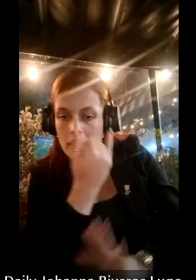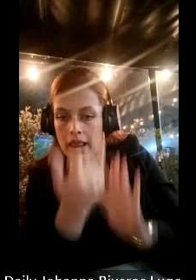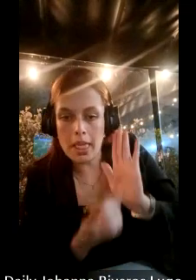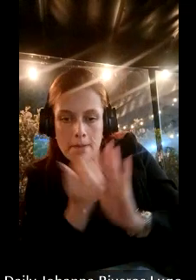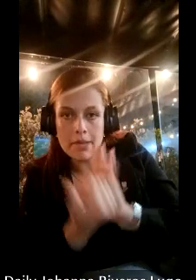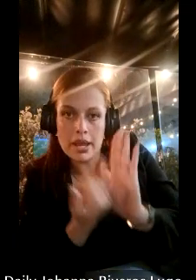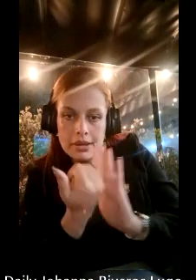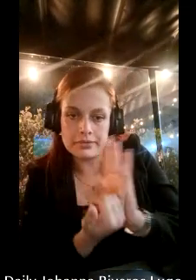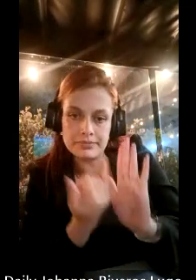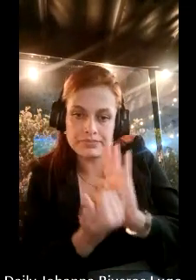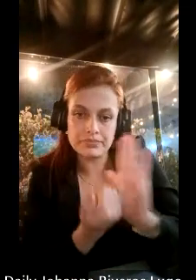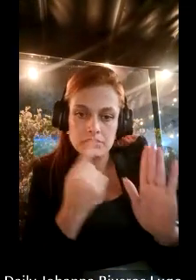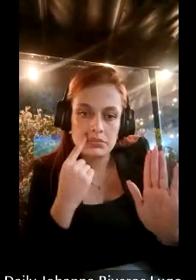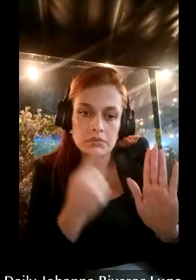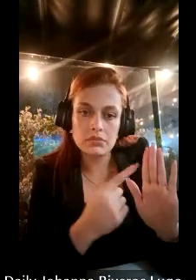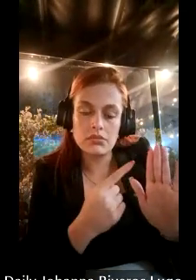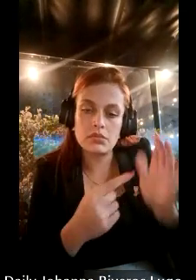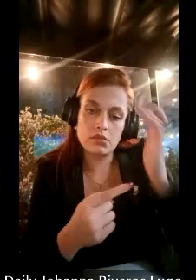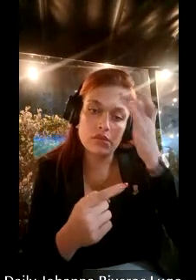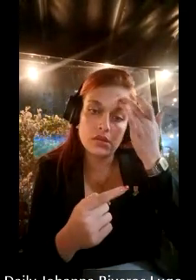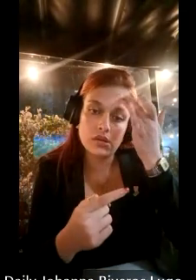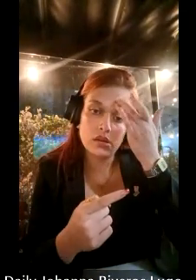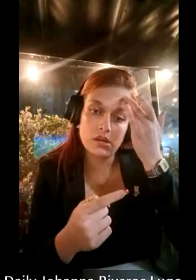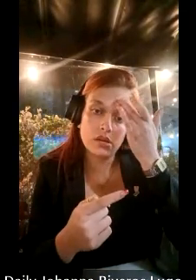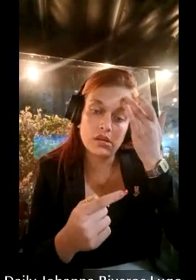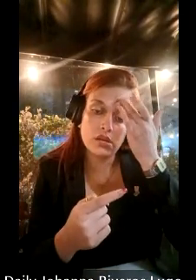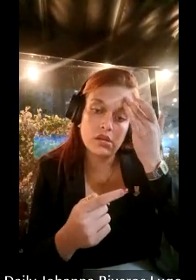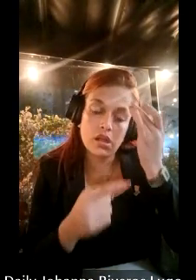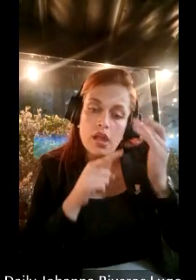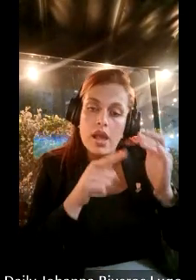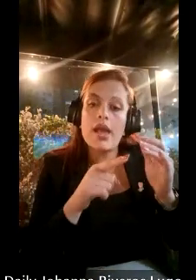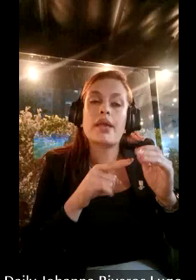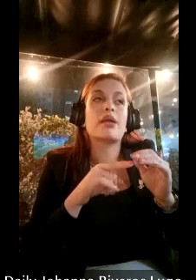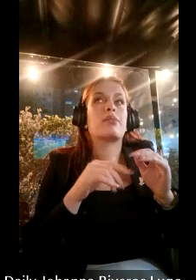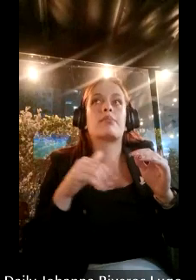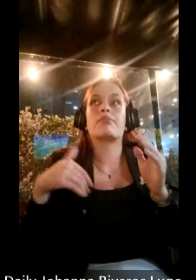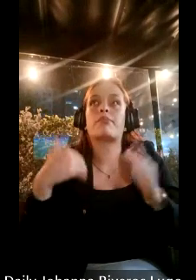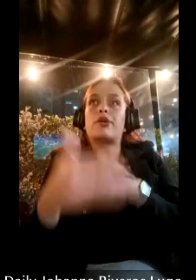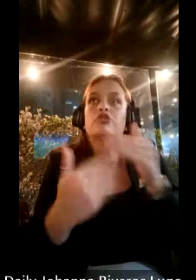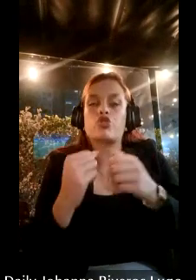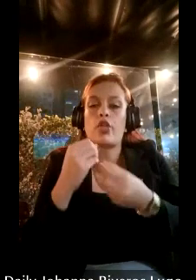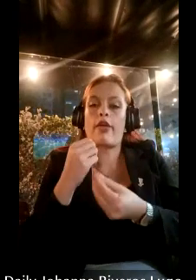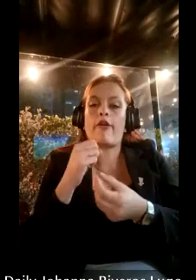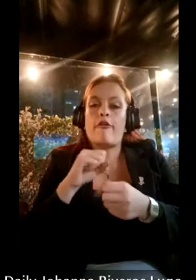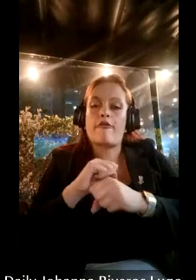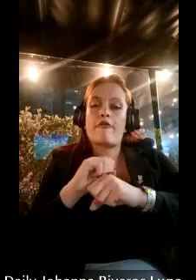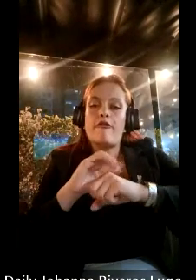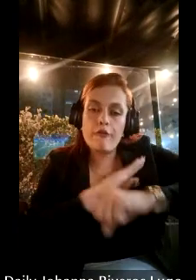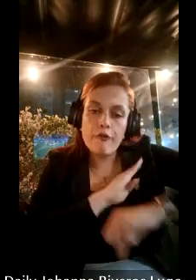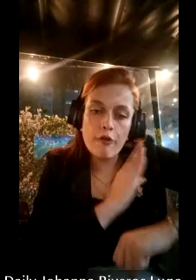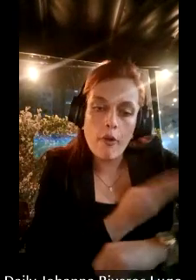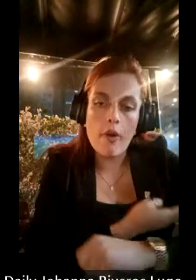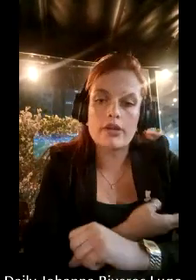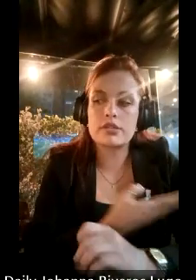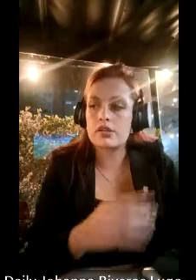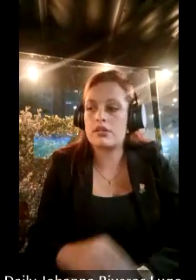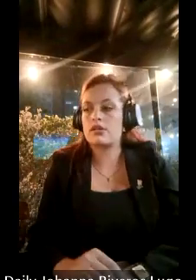si este sujeto ejerce una fuerza sobre este